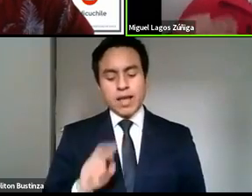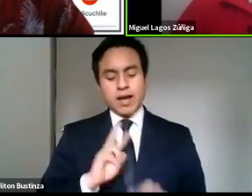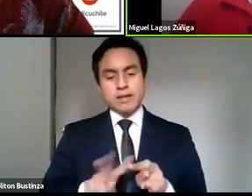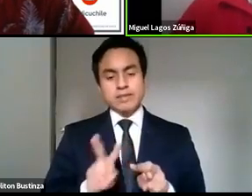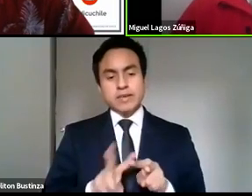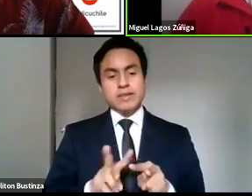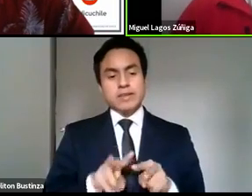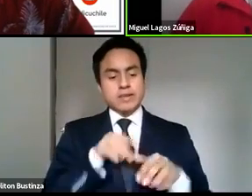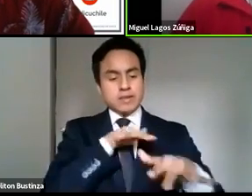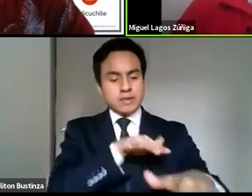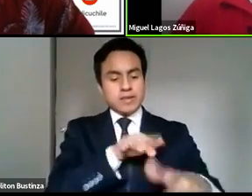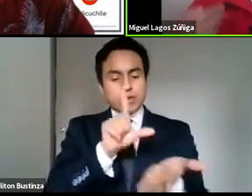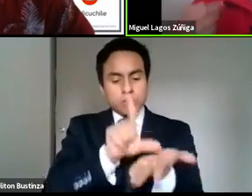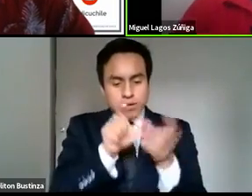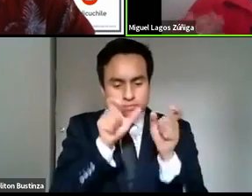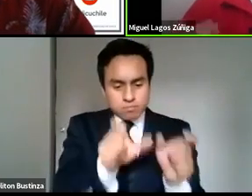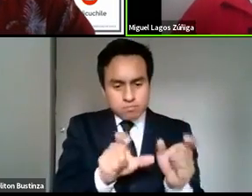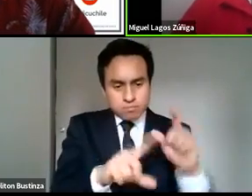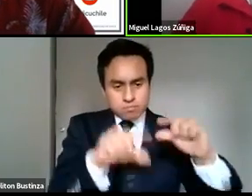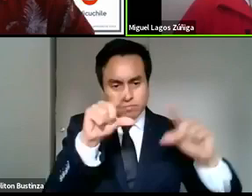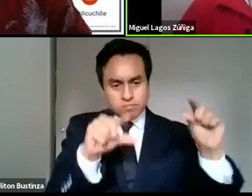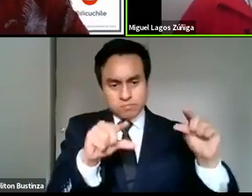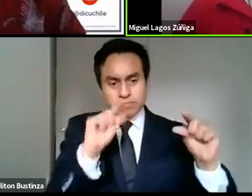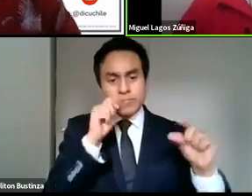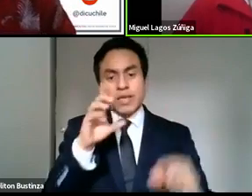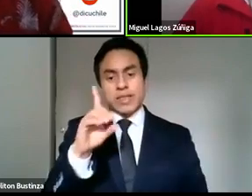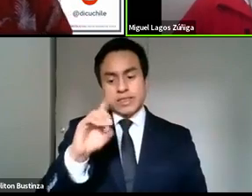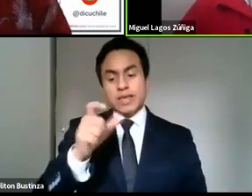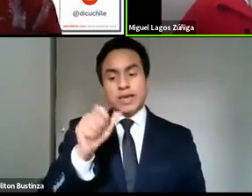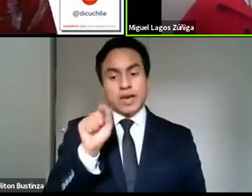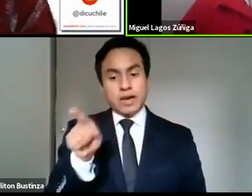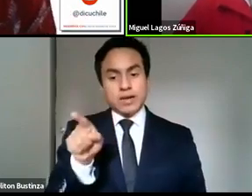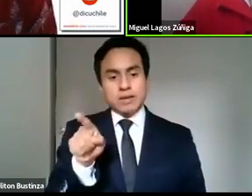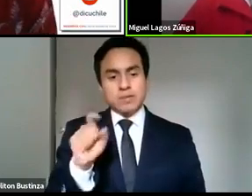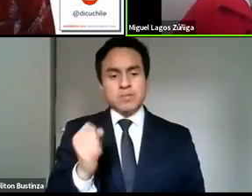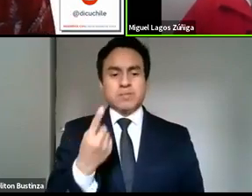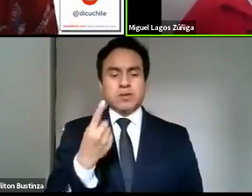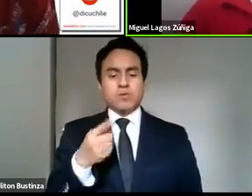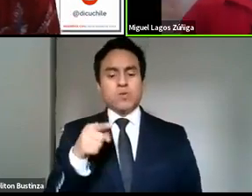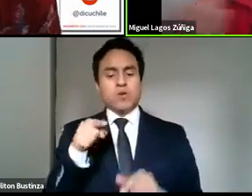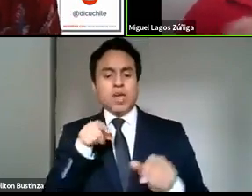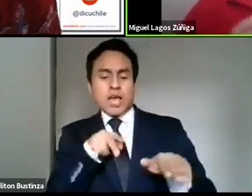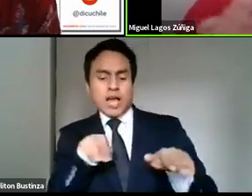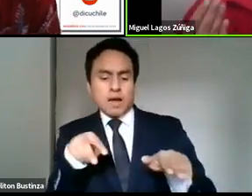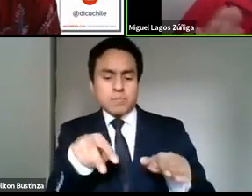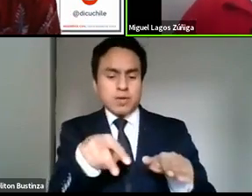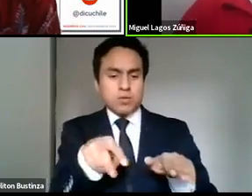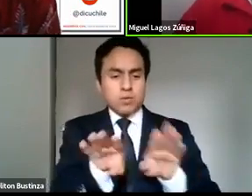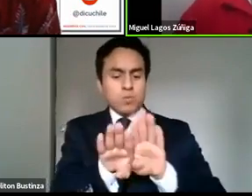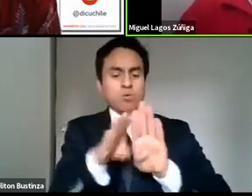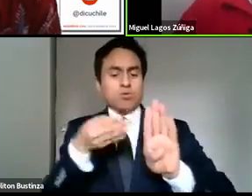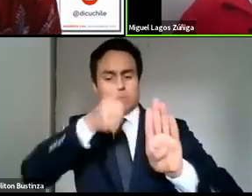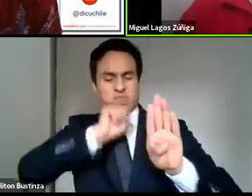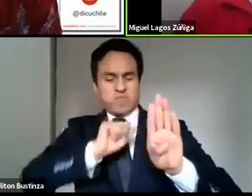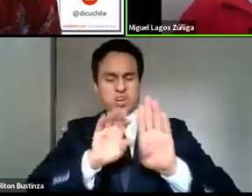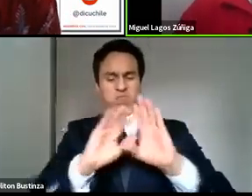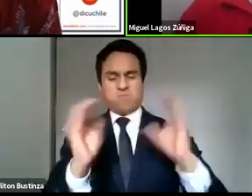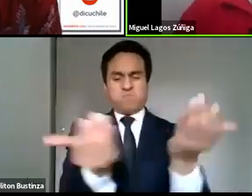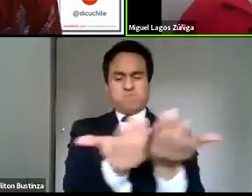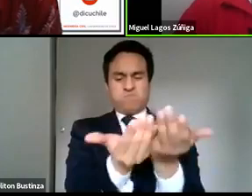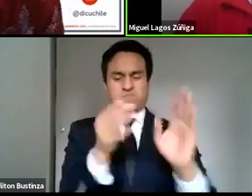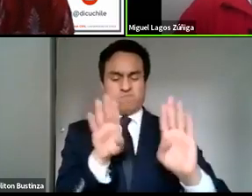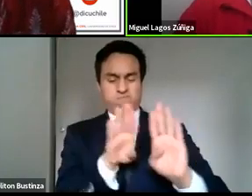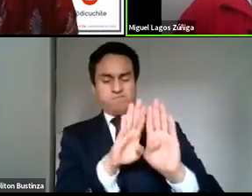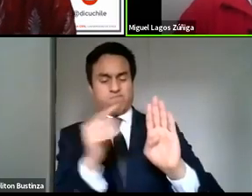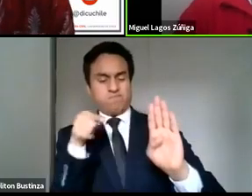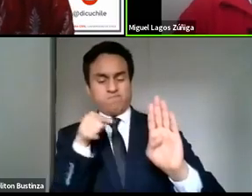estación fluviométrica, que es de la DGA, hay que pasar por un camino donde hay un portón de un privado.